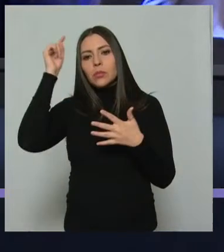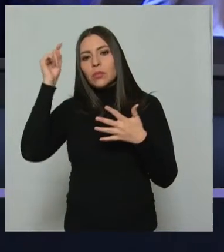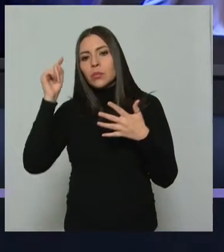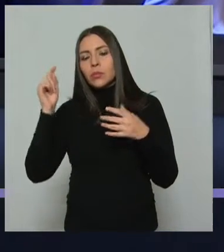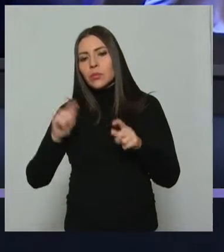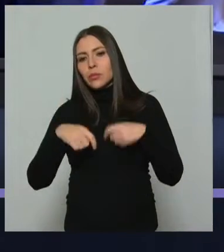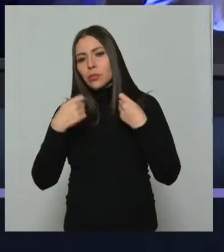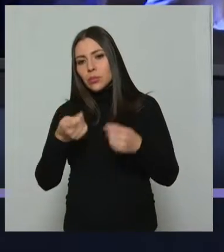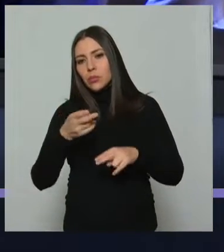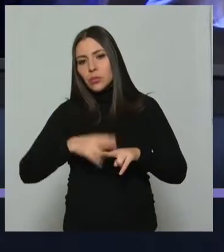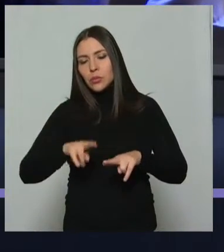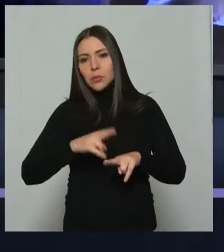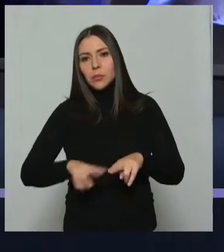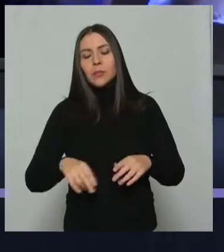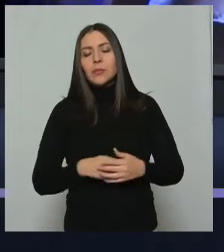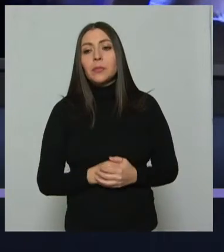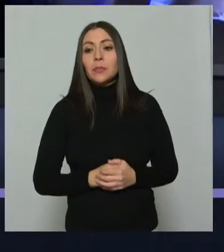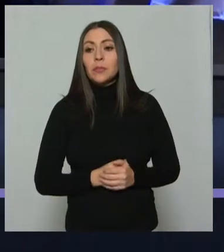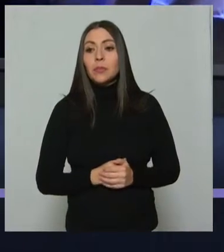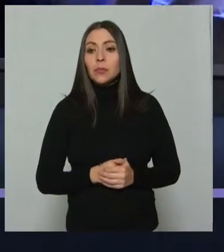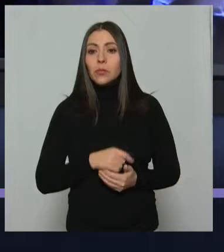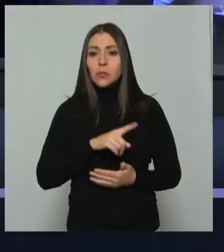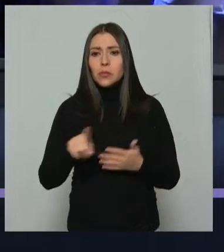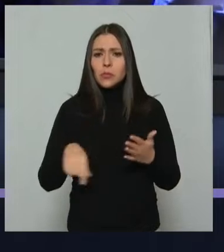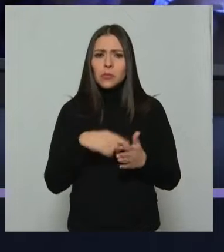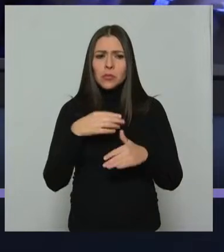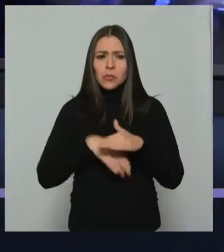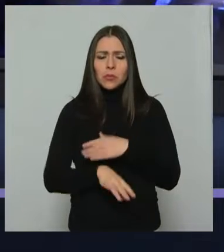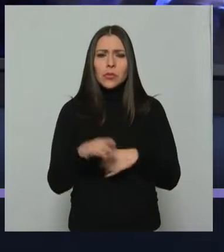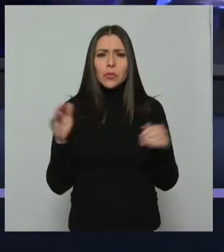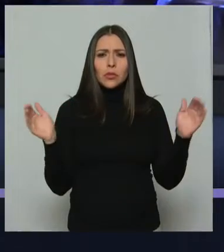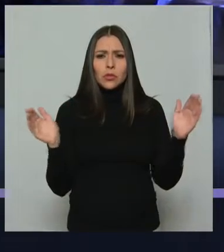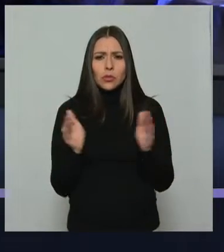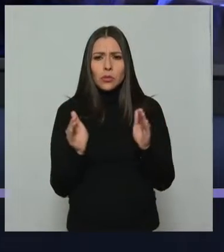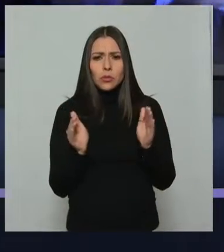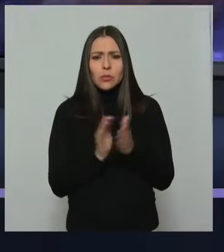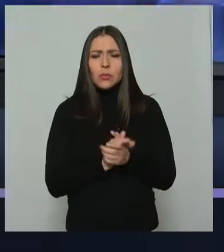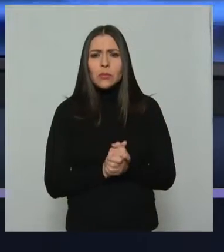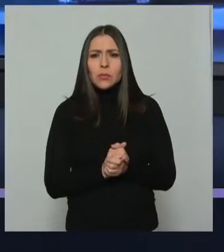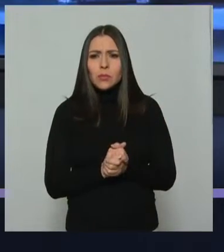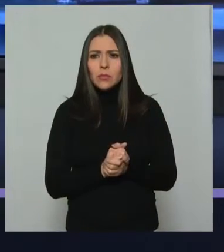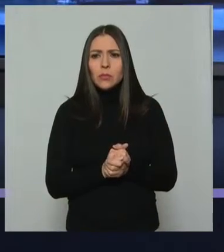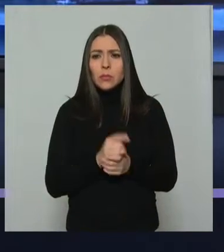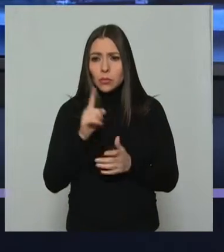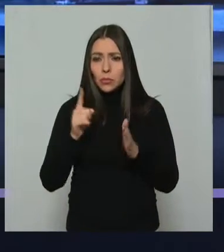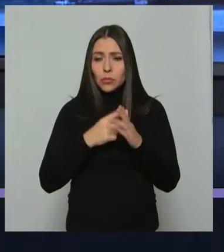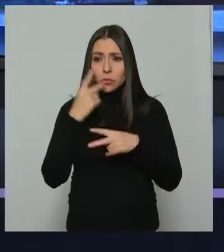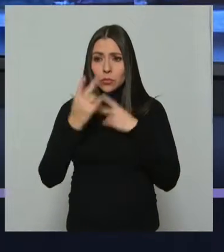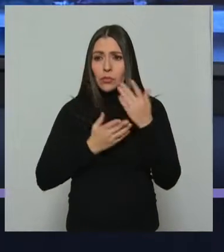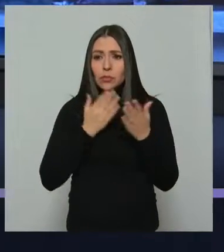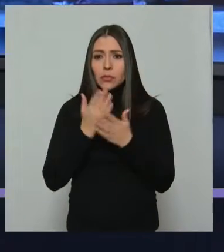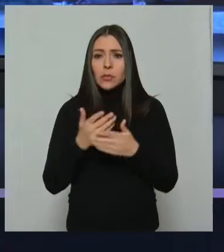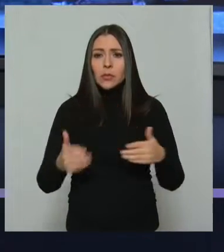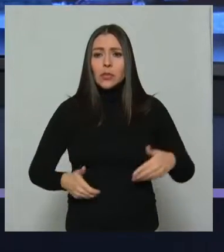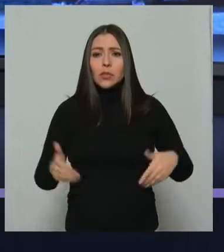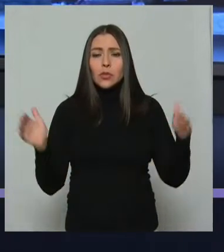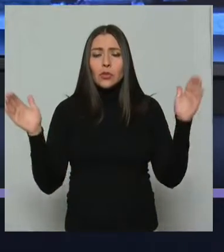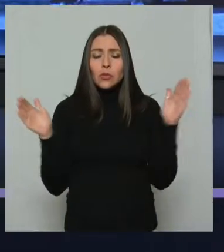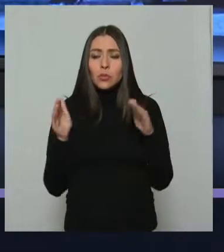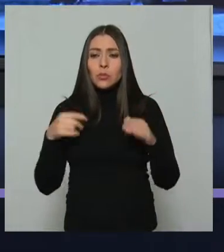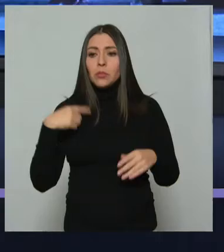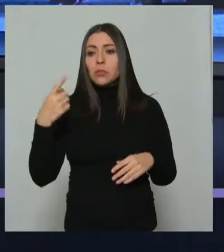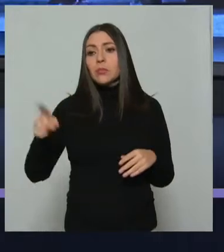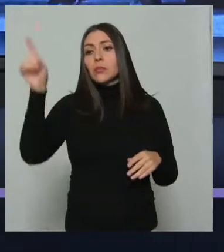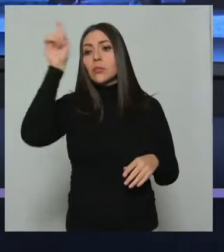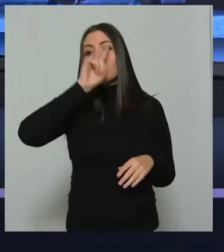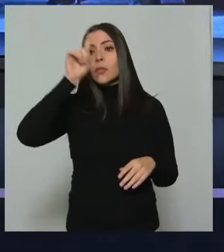entradas. Es un espacio pequeño, ¿ha sido alguna vez? sí. Es muy, muy, muy Sí. pequeño, entonces Sí. yo les recomiendo pues,